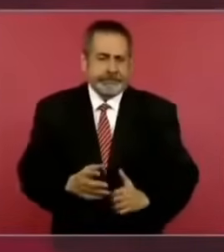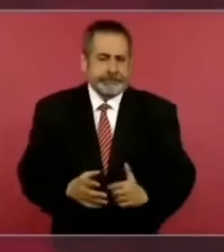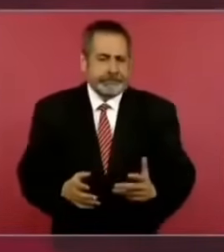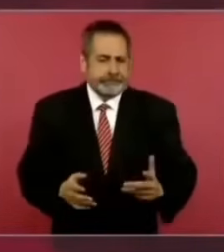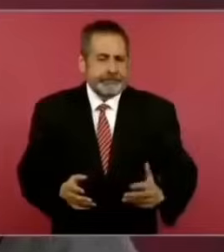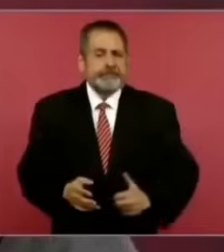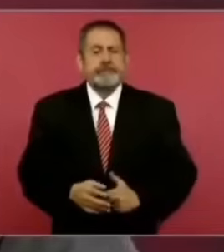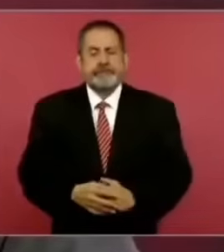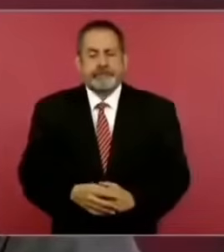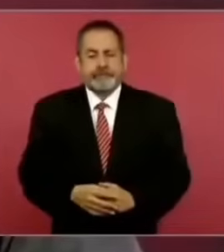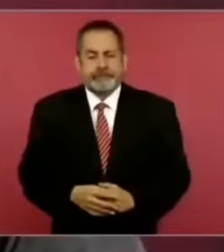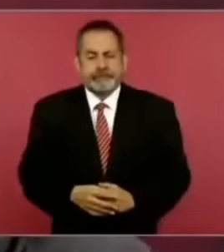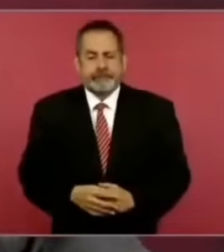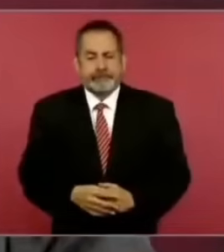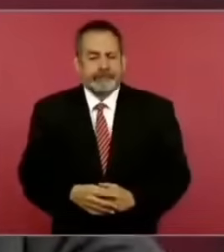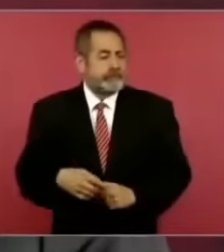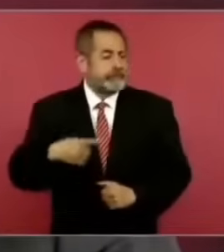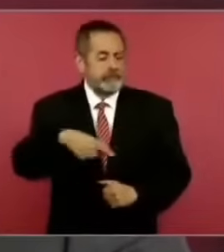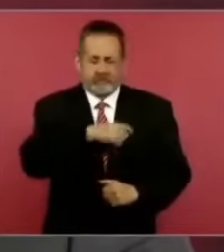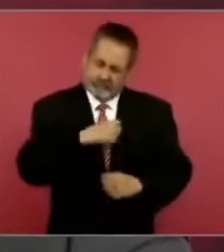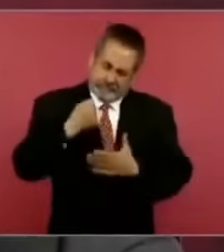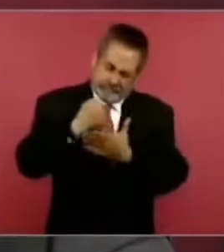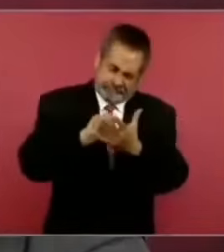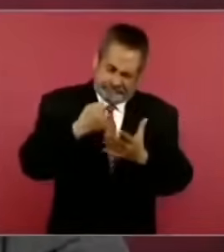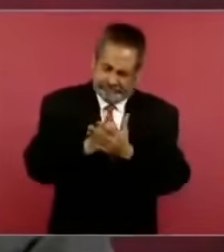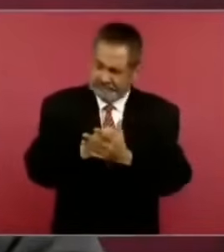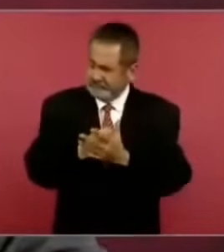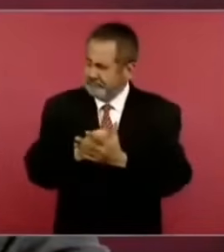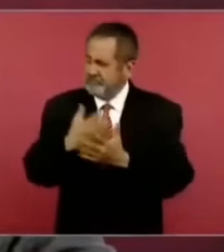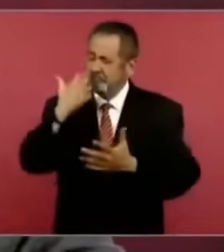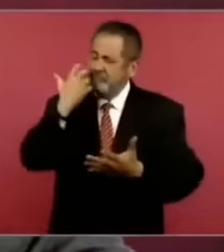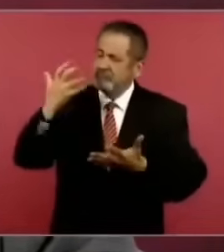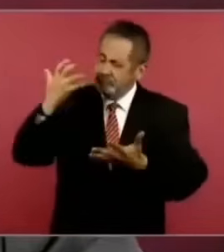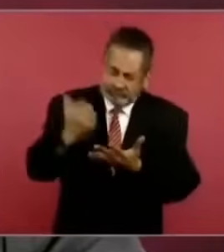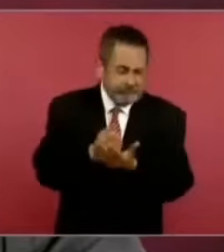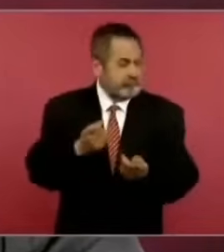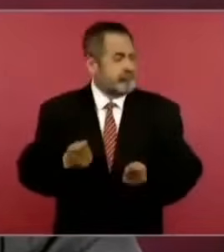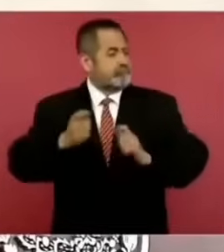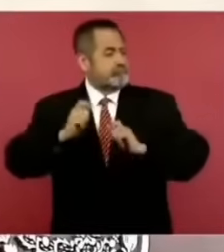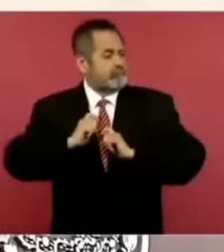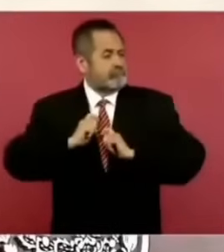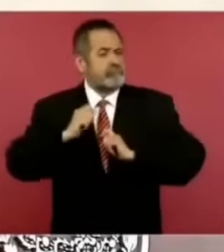Es la lucha del poder por el poder.